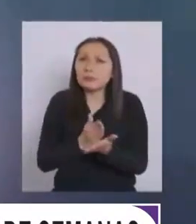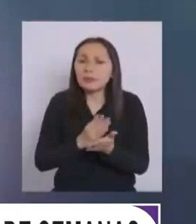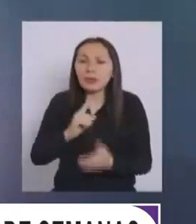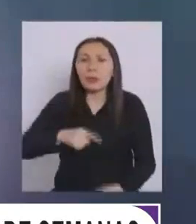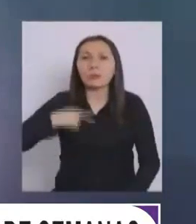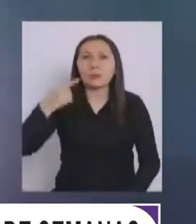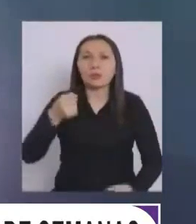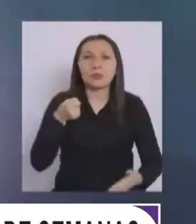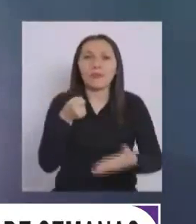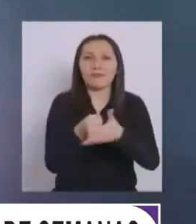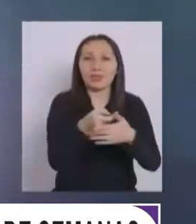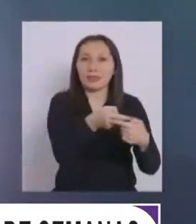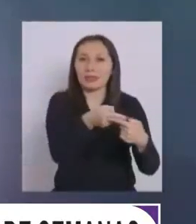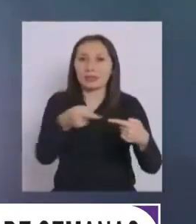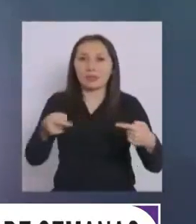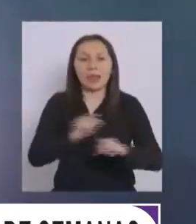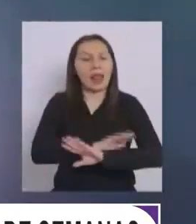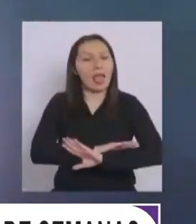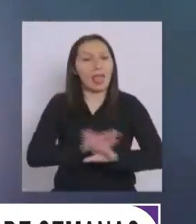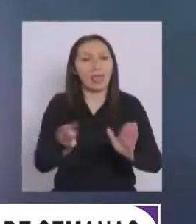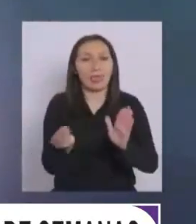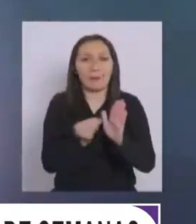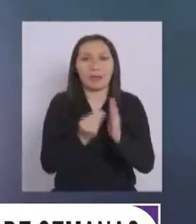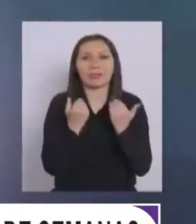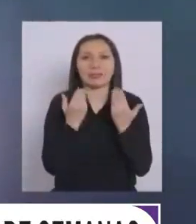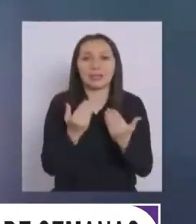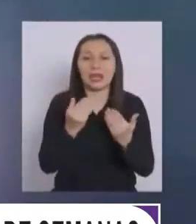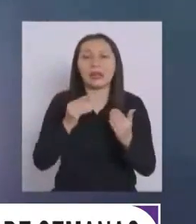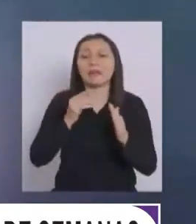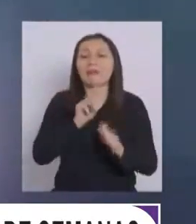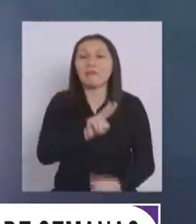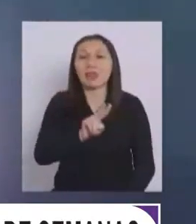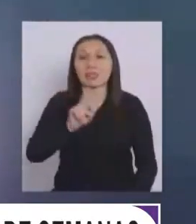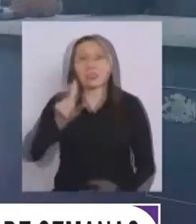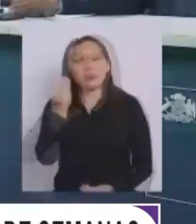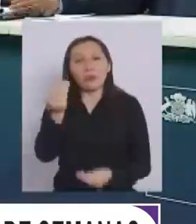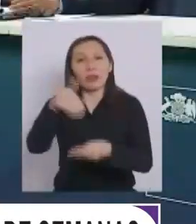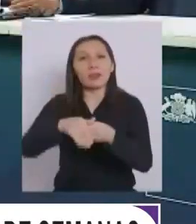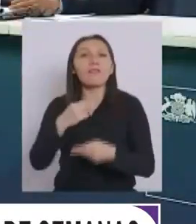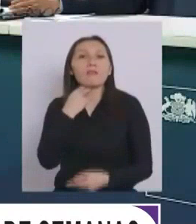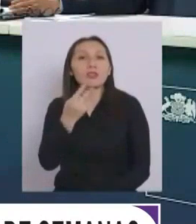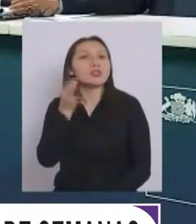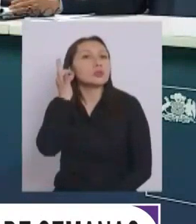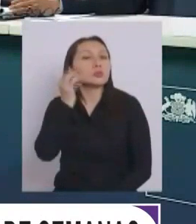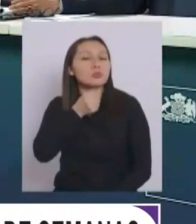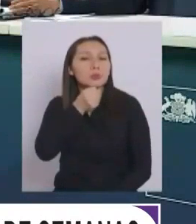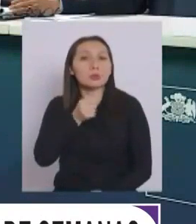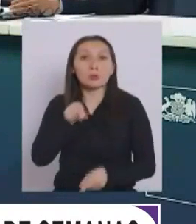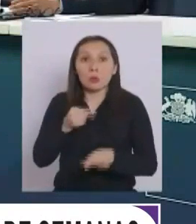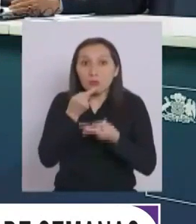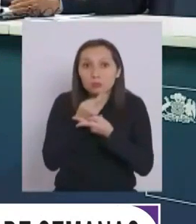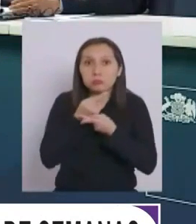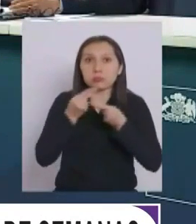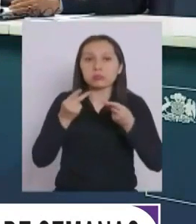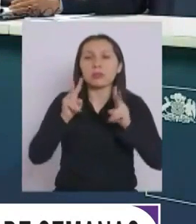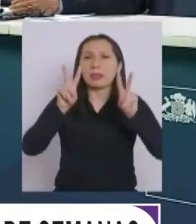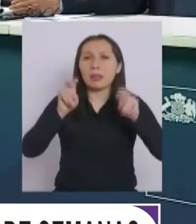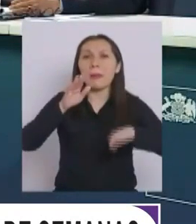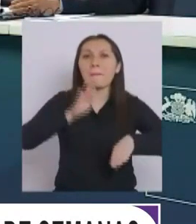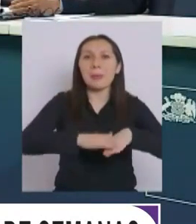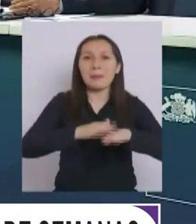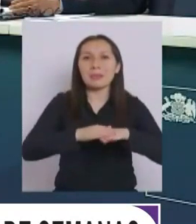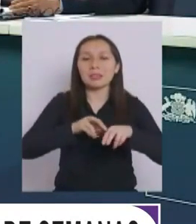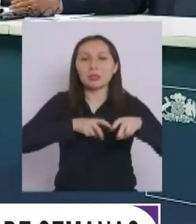del próximo fin de semana de este mes, que es el 27 de marzo. Respecto a este anuncio que acaba de hacer con este permiso